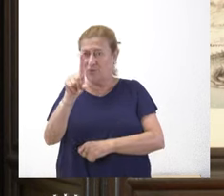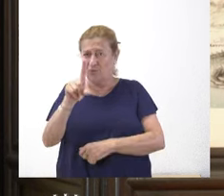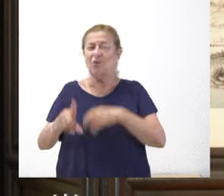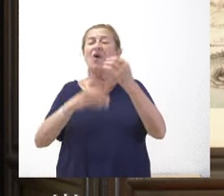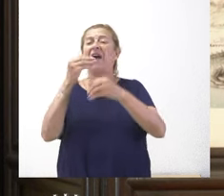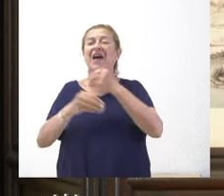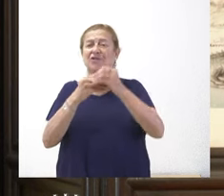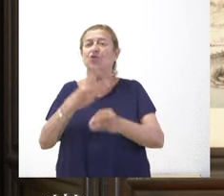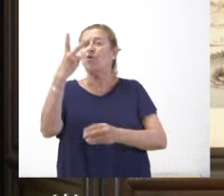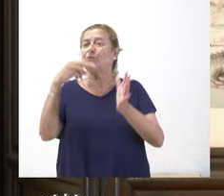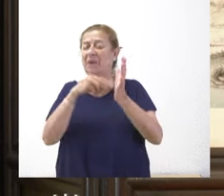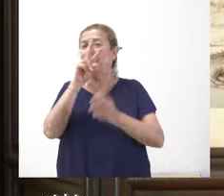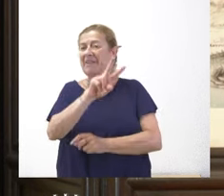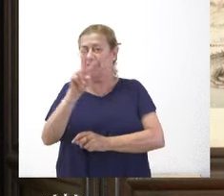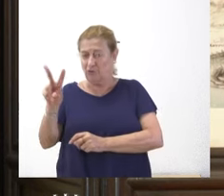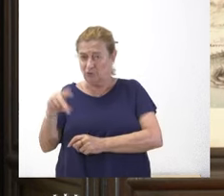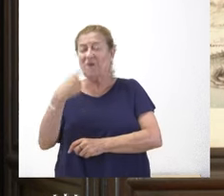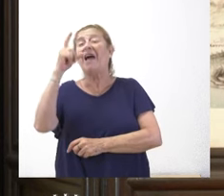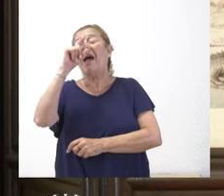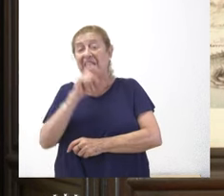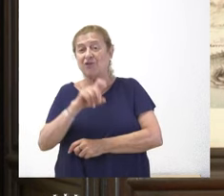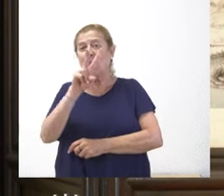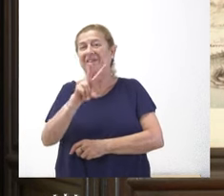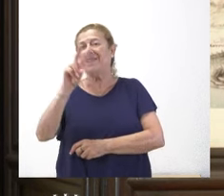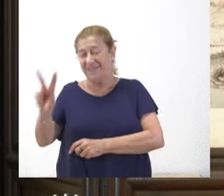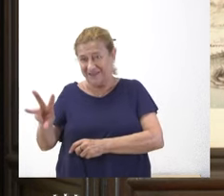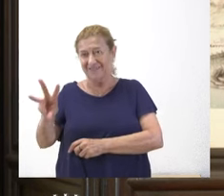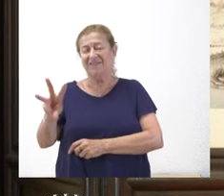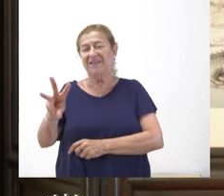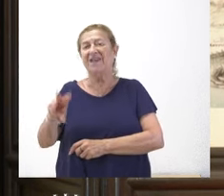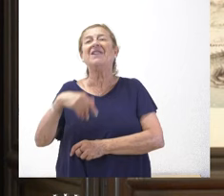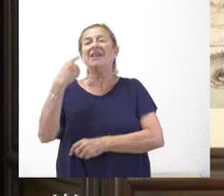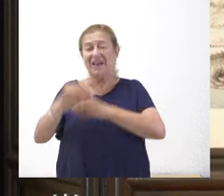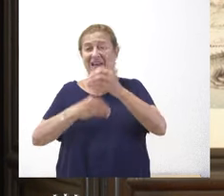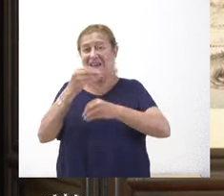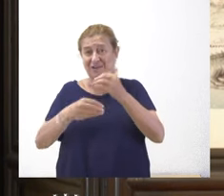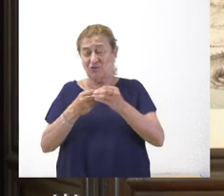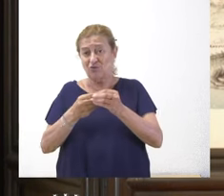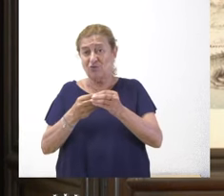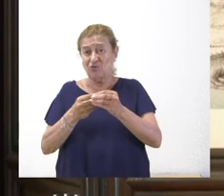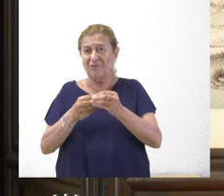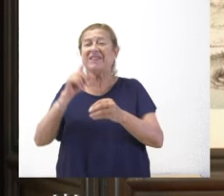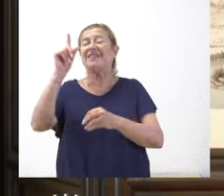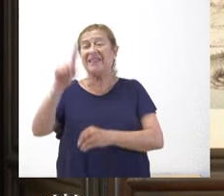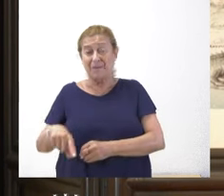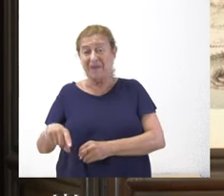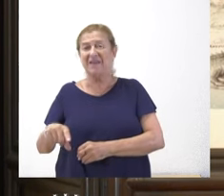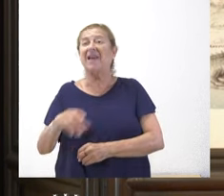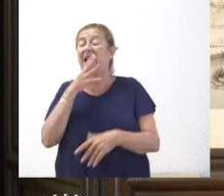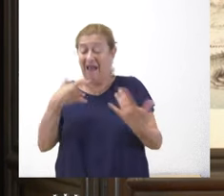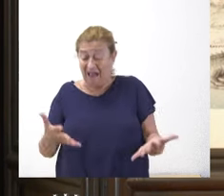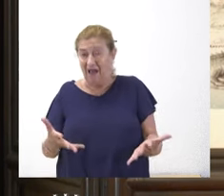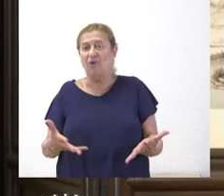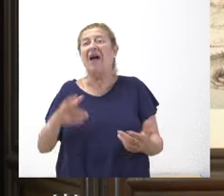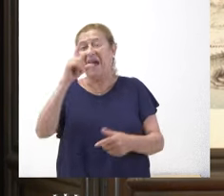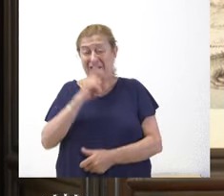hecho en el año 22 lo hemos hecho en el año 23 lo hemos hecho también lo vamos a hacer en